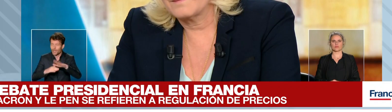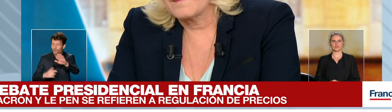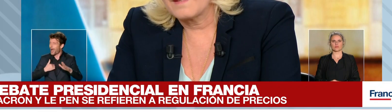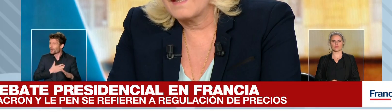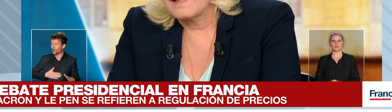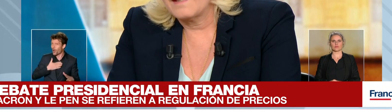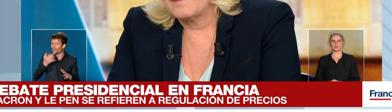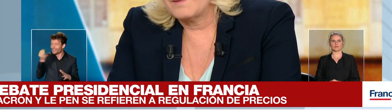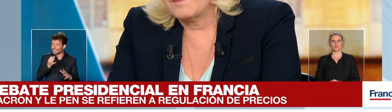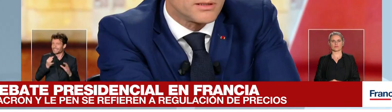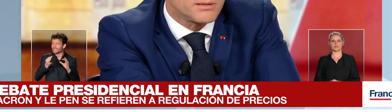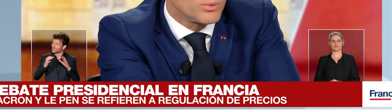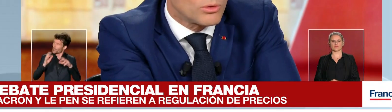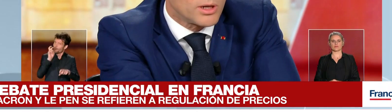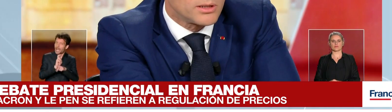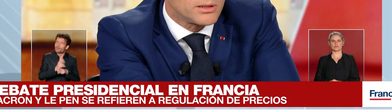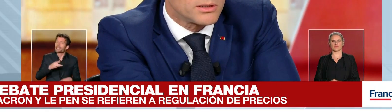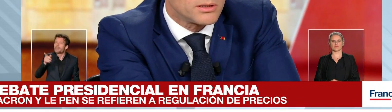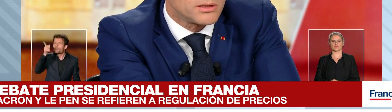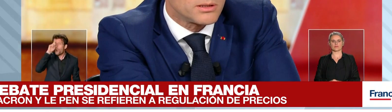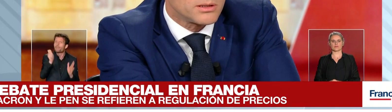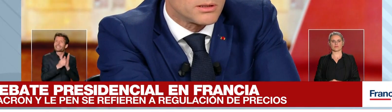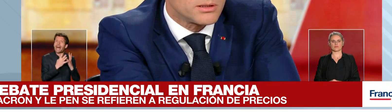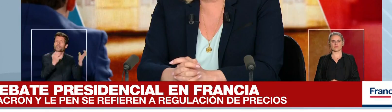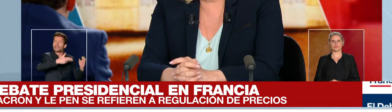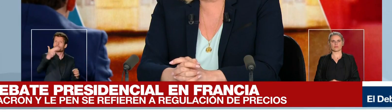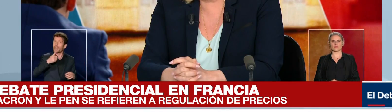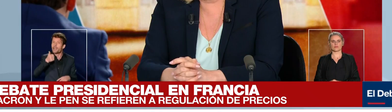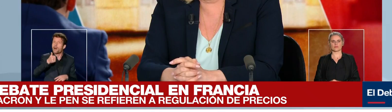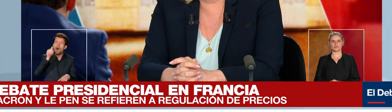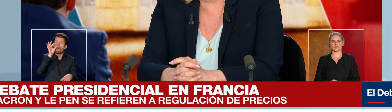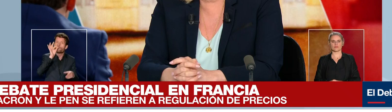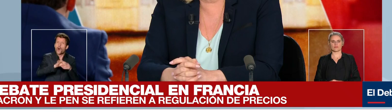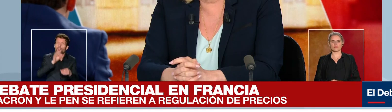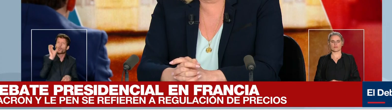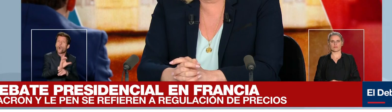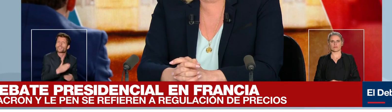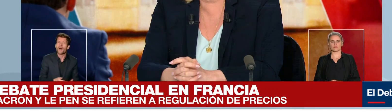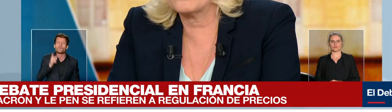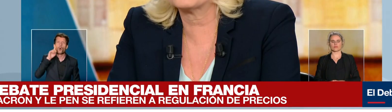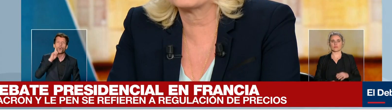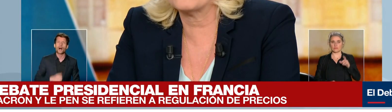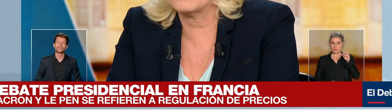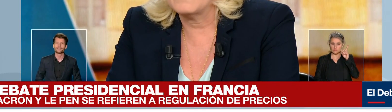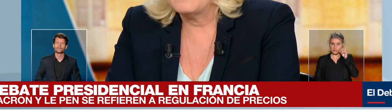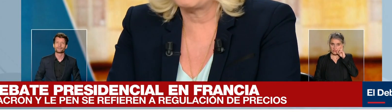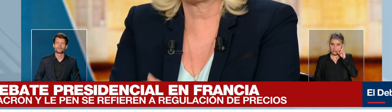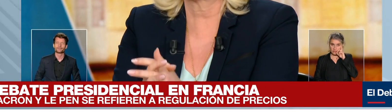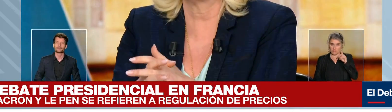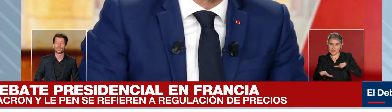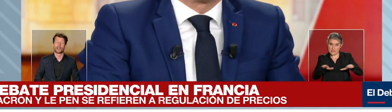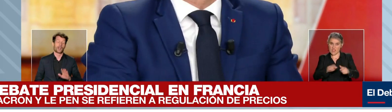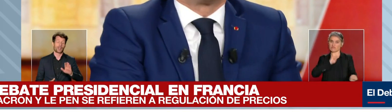mantener, pero usted votó en contra cuando pasó por la Asamblea. ¿Por qué? Porque quiero cambiar el